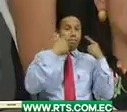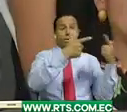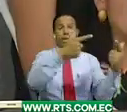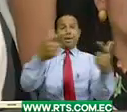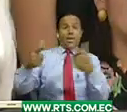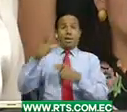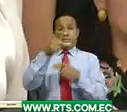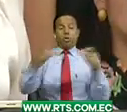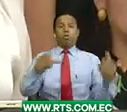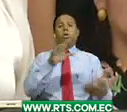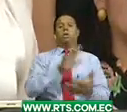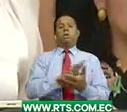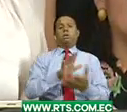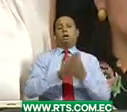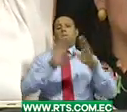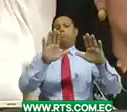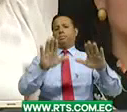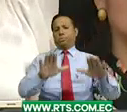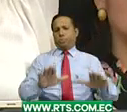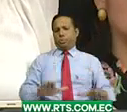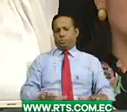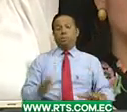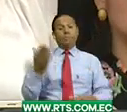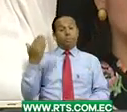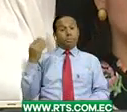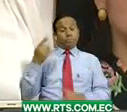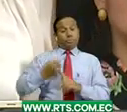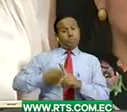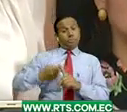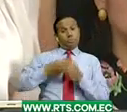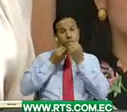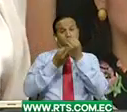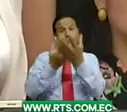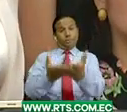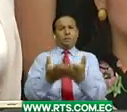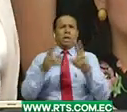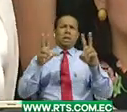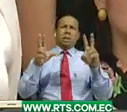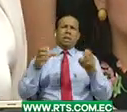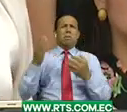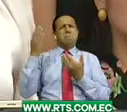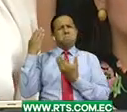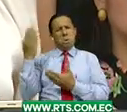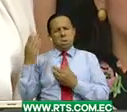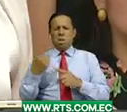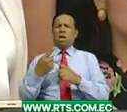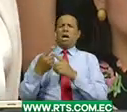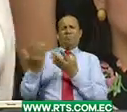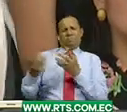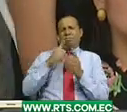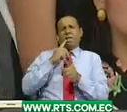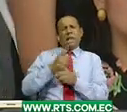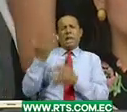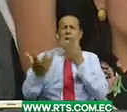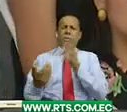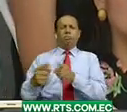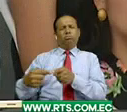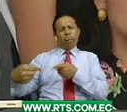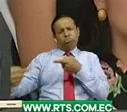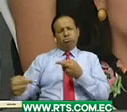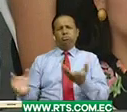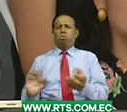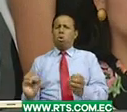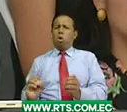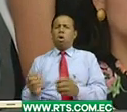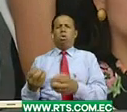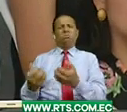algunos meses es que podremos tener cualquier diferencia en el ámbito de la política, que podremos tener cualquier diferencia en cualquier